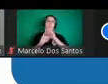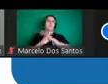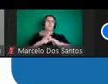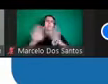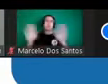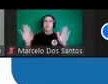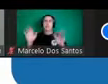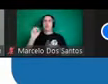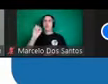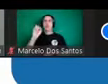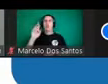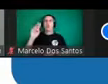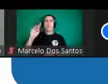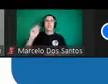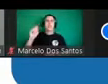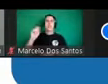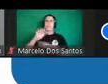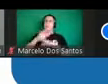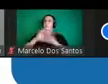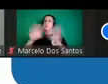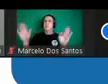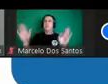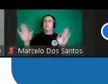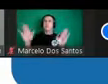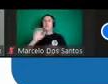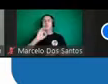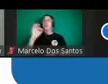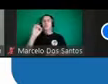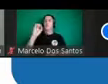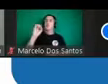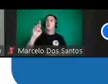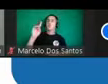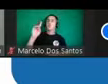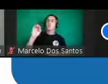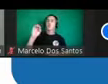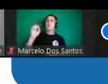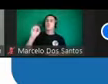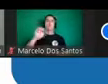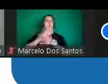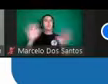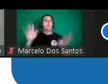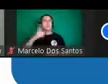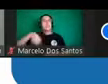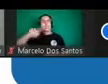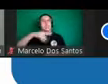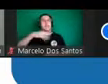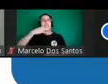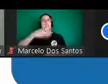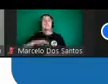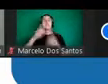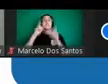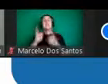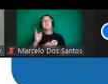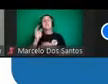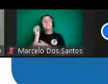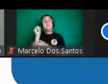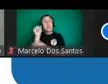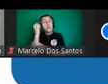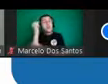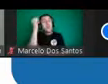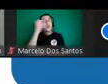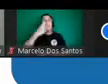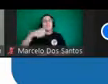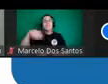bien, como digo, y me ratifico, es muy importante que podamos aprender un poco a comunicarnos, aunque sea básicamente con la lengua de